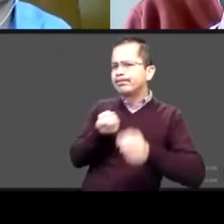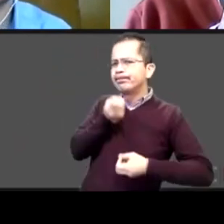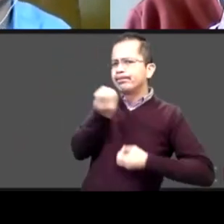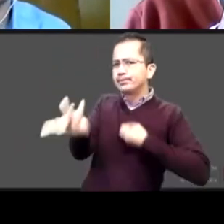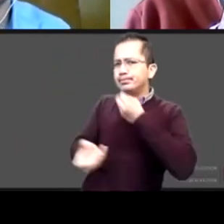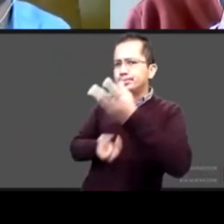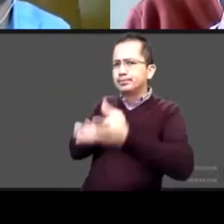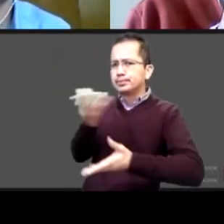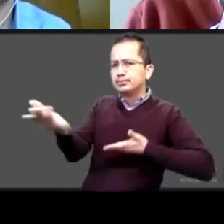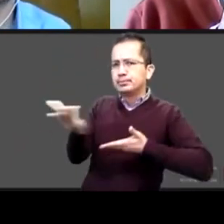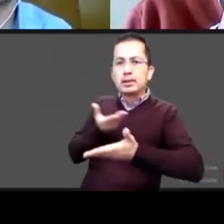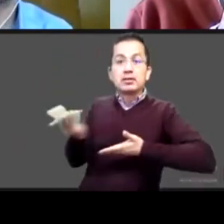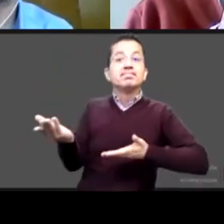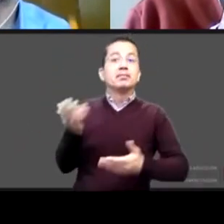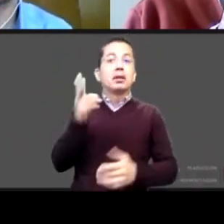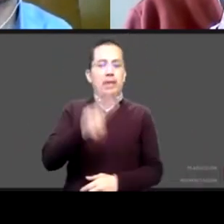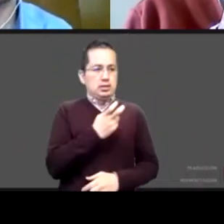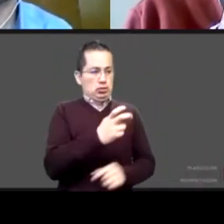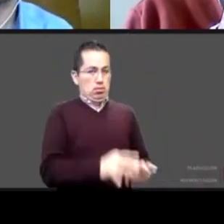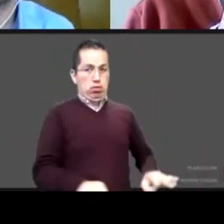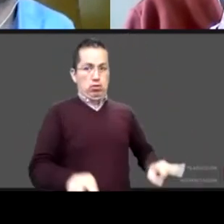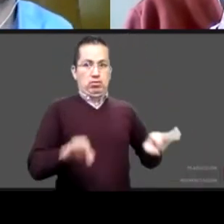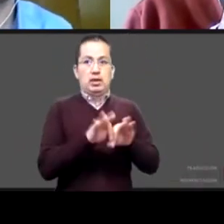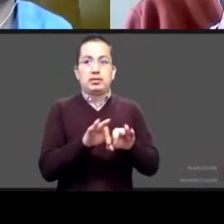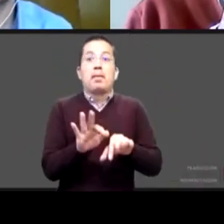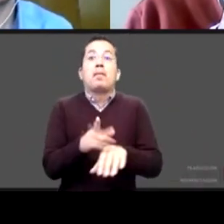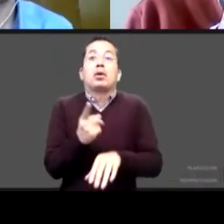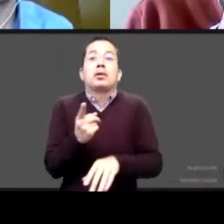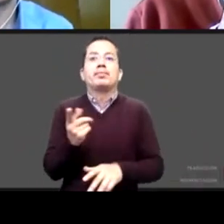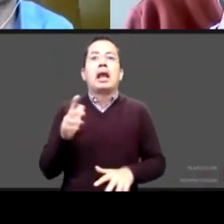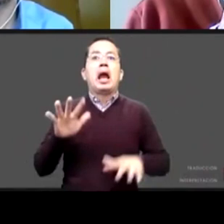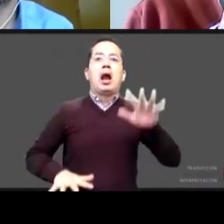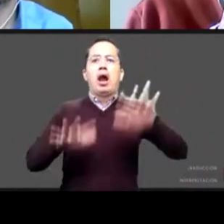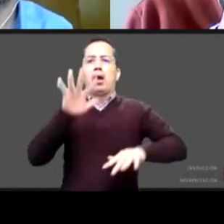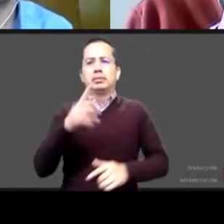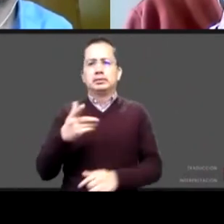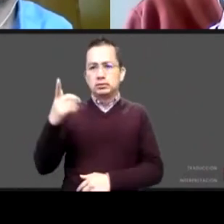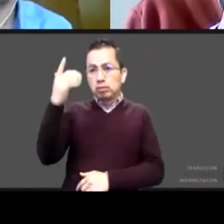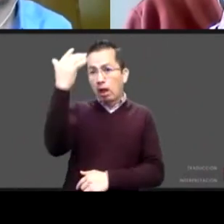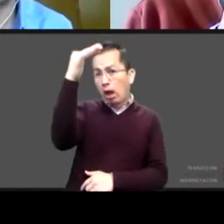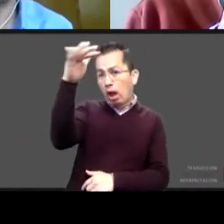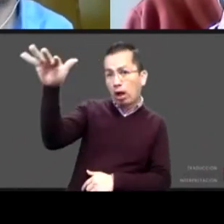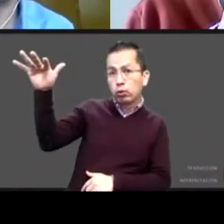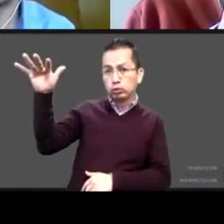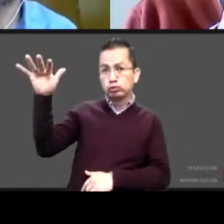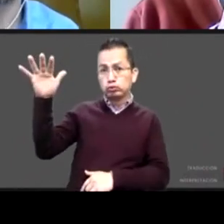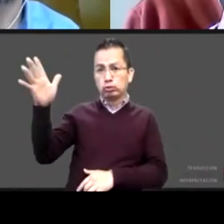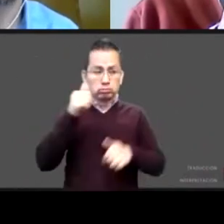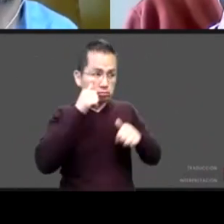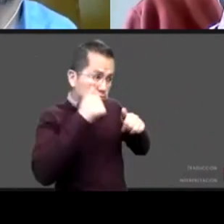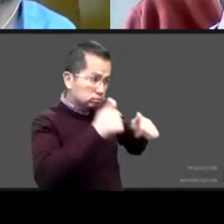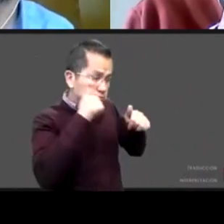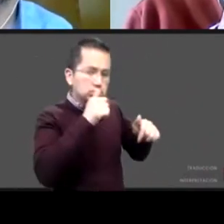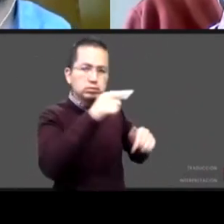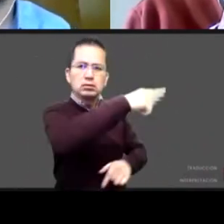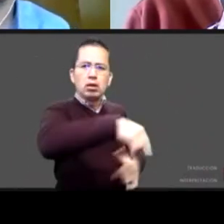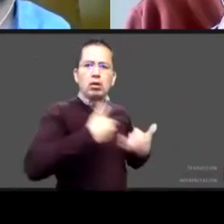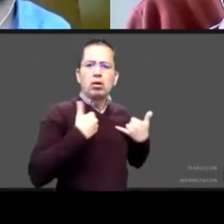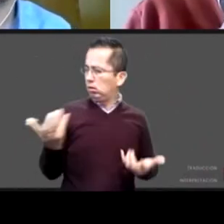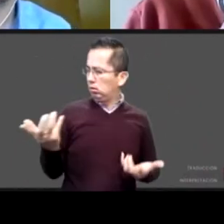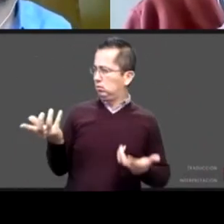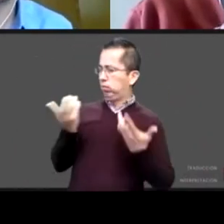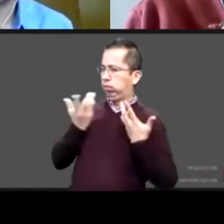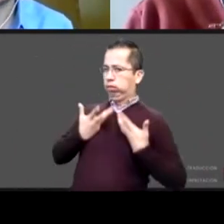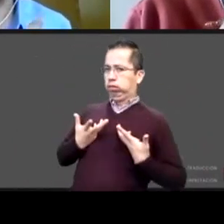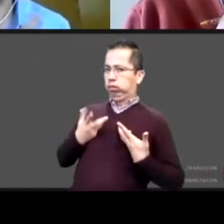que realmente se sienten sorprendidos, sorprendidas de ser escuchados por las